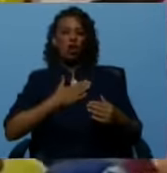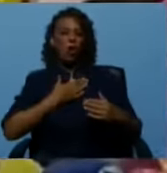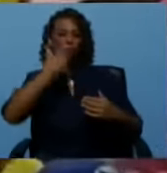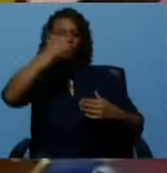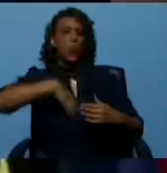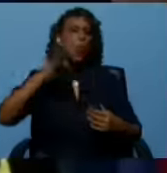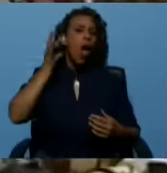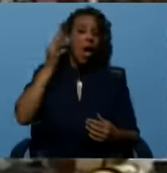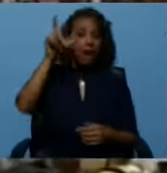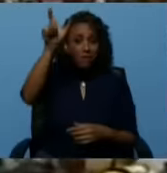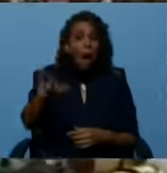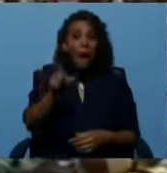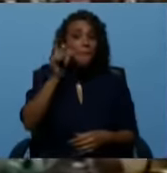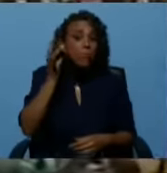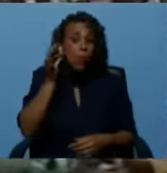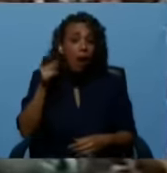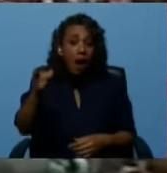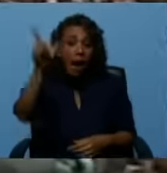Ella,